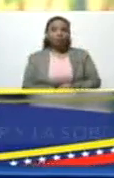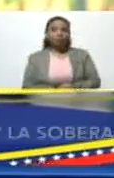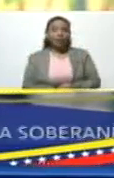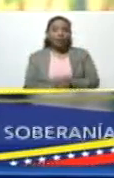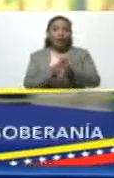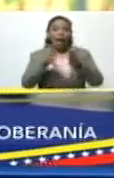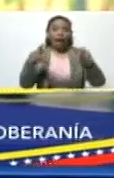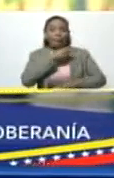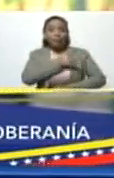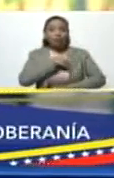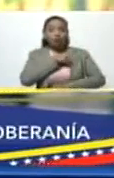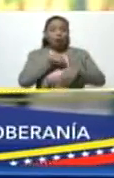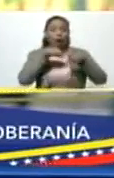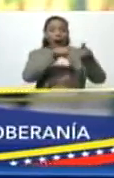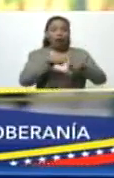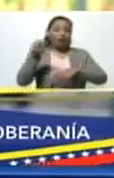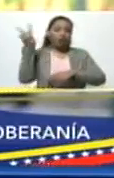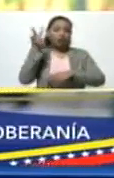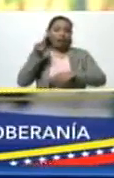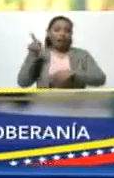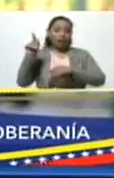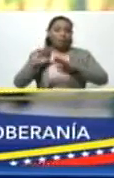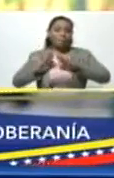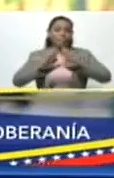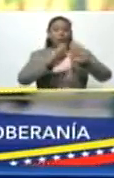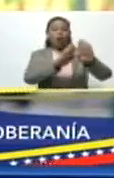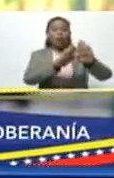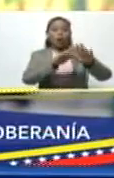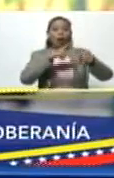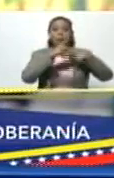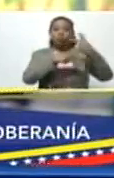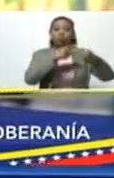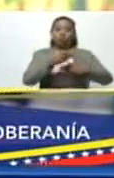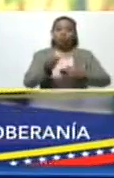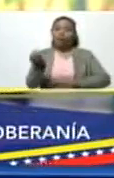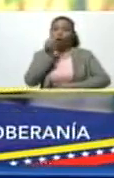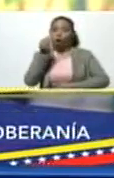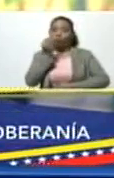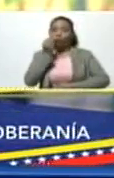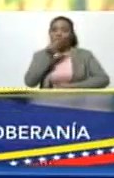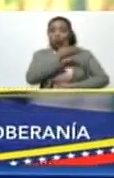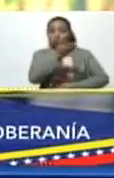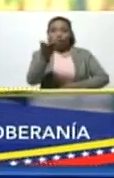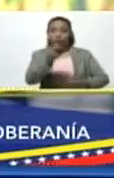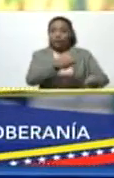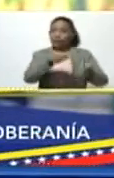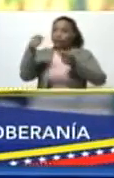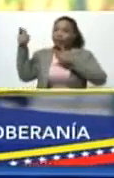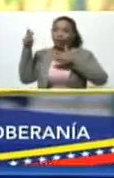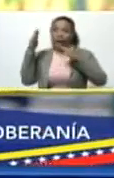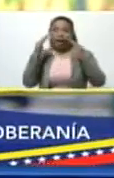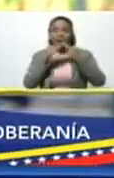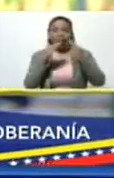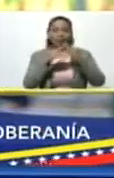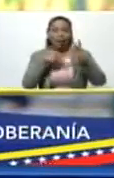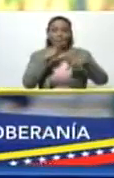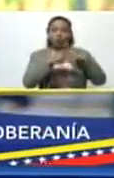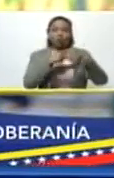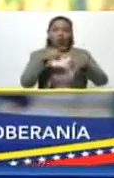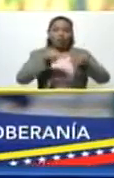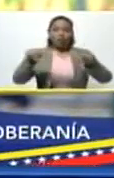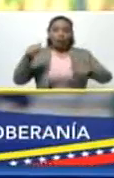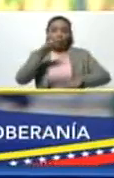misión AgroVenezuela, con el cual empujamos la producción de alimentos y la comida que ustedes se llevan a su casa, es producida en